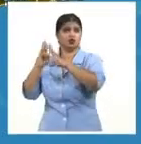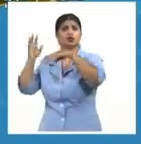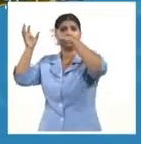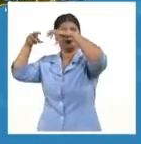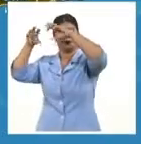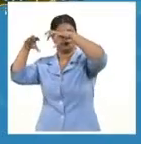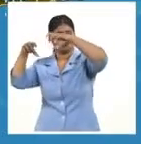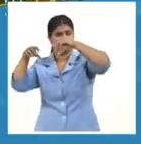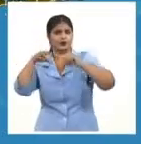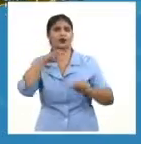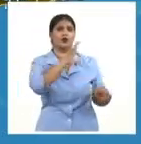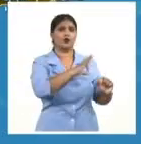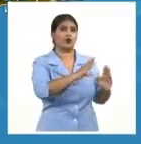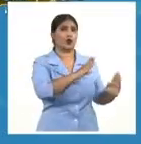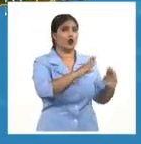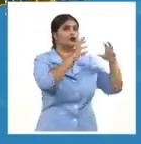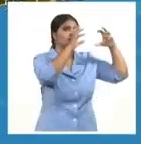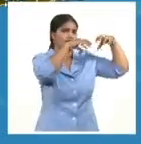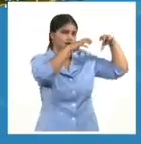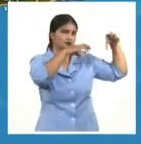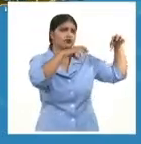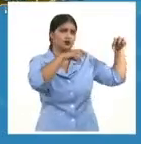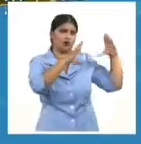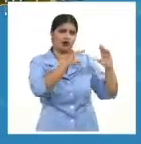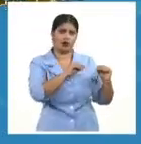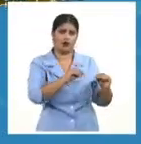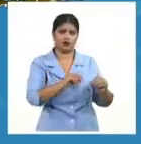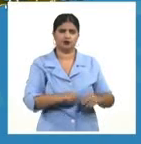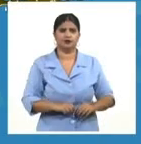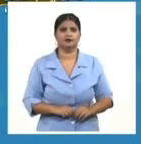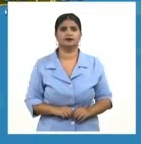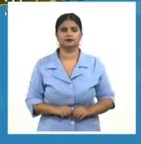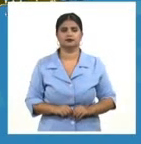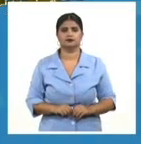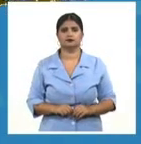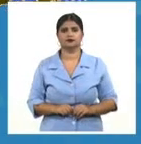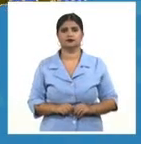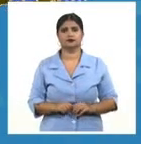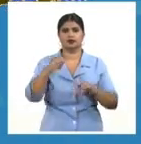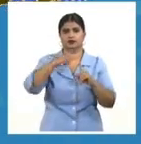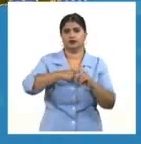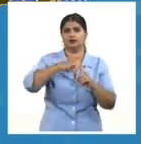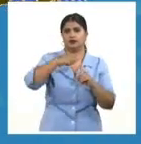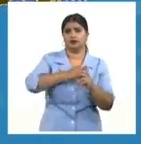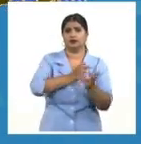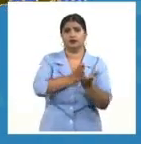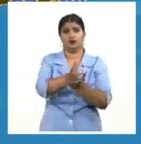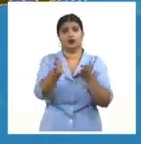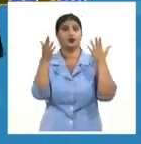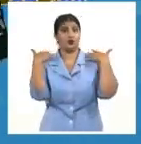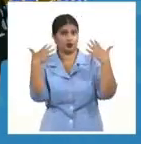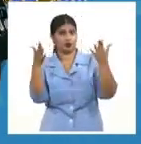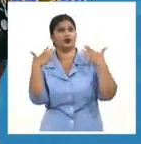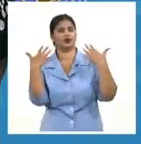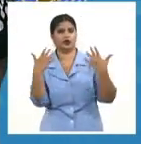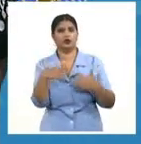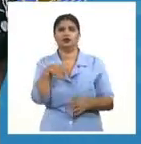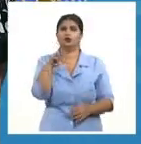occidental, propios de esa inestabilidad que se va a estar generando en horas de la tarde. Las temperaturas continúan calurosas, máximas de